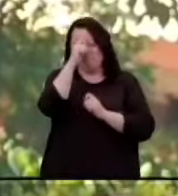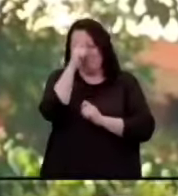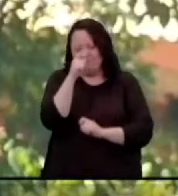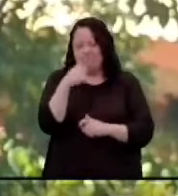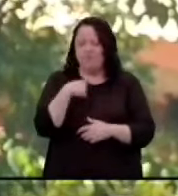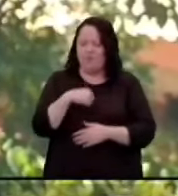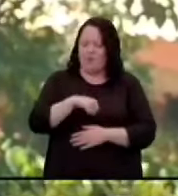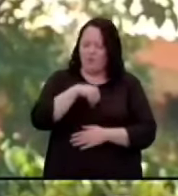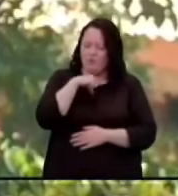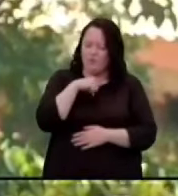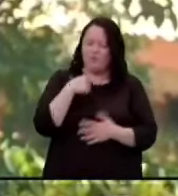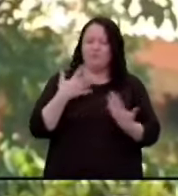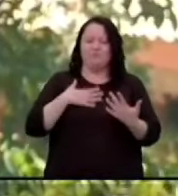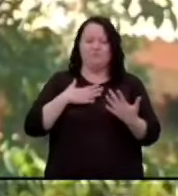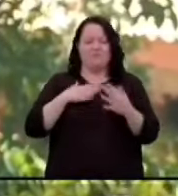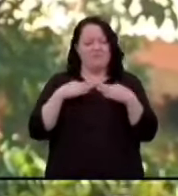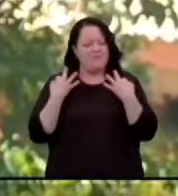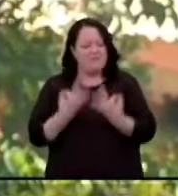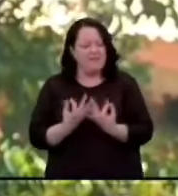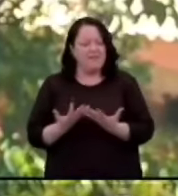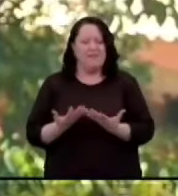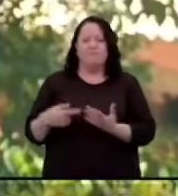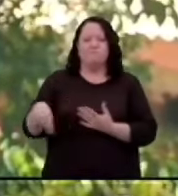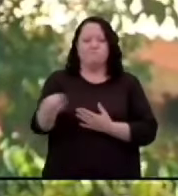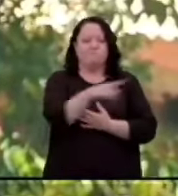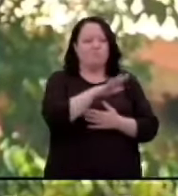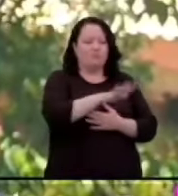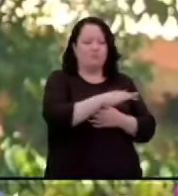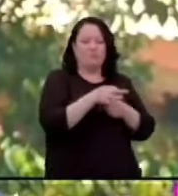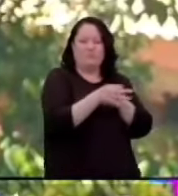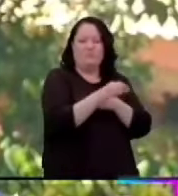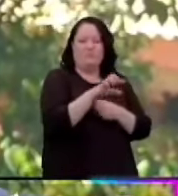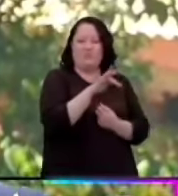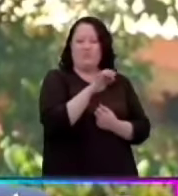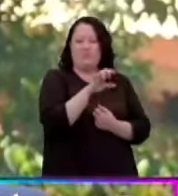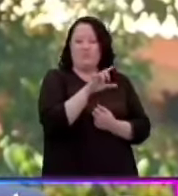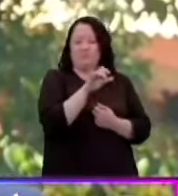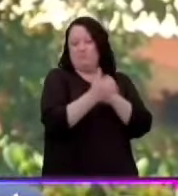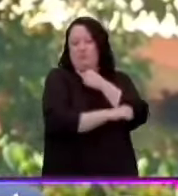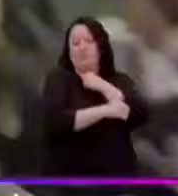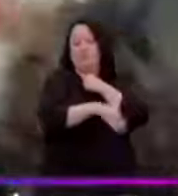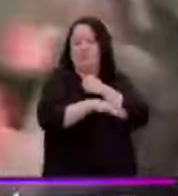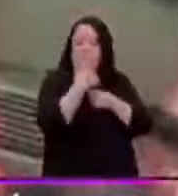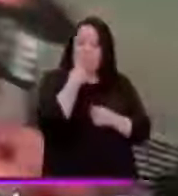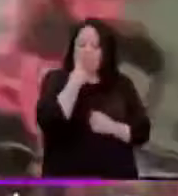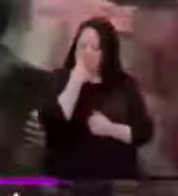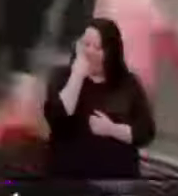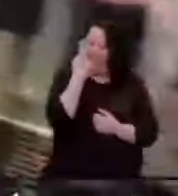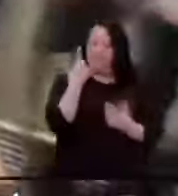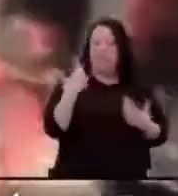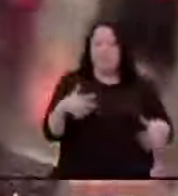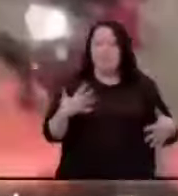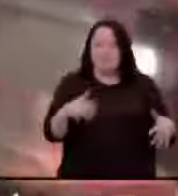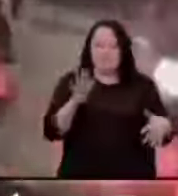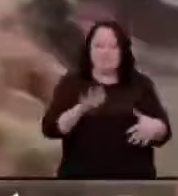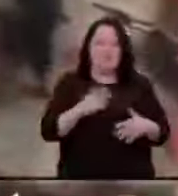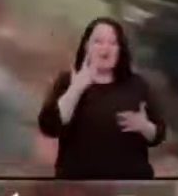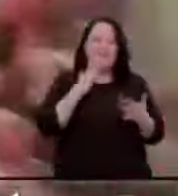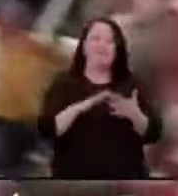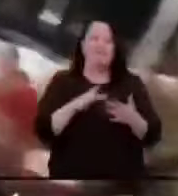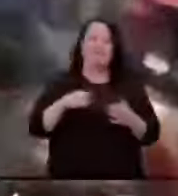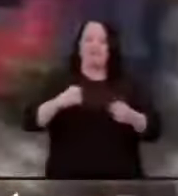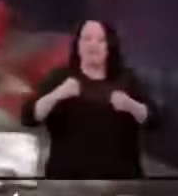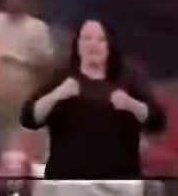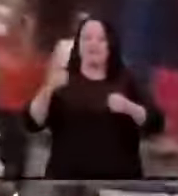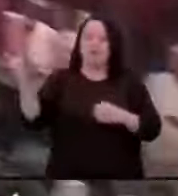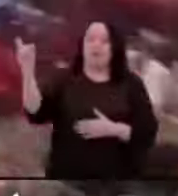para mí, para mi familia, para la gente de Puerto Boyacá, feliz, la verdad, hey, ser el primero. El inquebrantable nos contó con su llegada